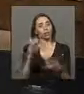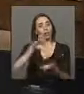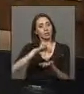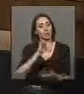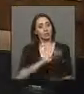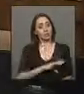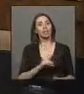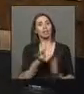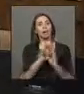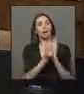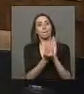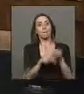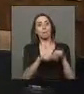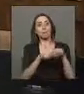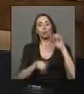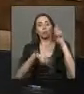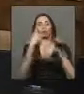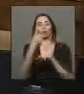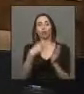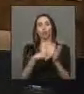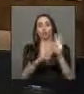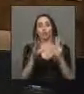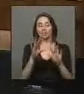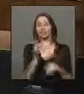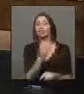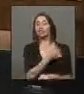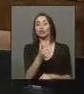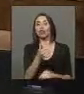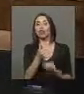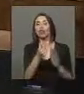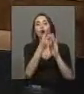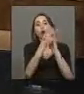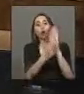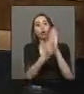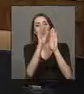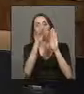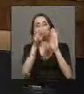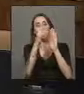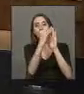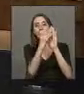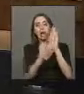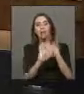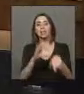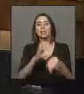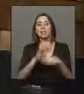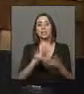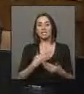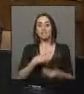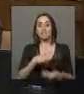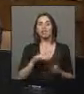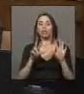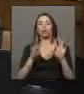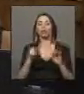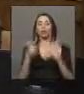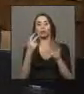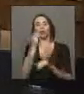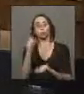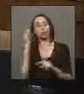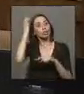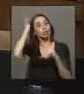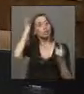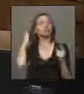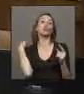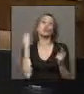presupuesto de 2015 implica solo en las partidas de salud un aumento del 11,8% por sobre el aumento global del